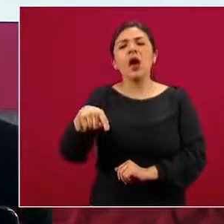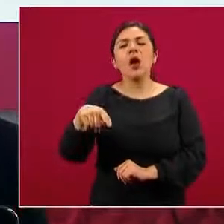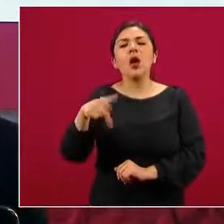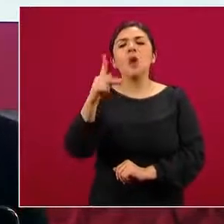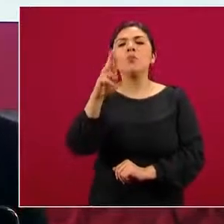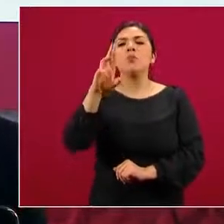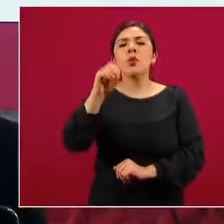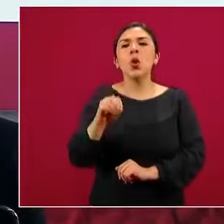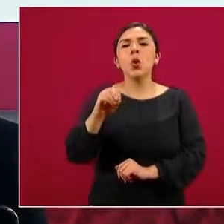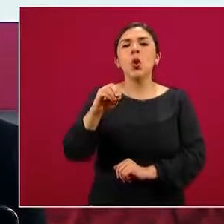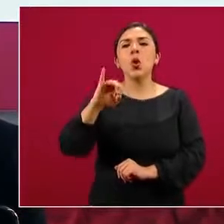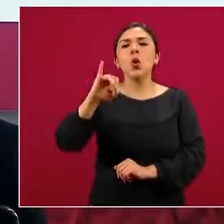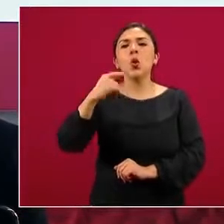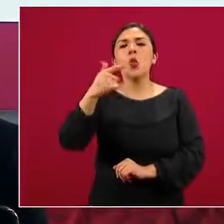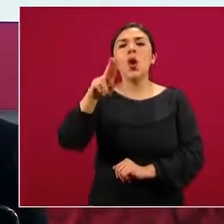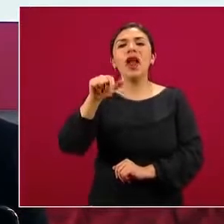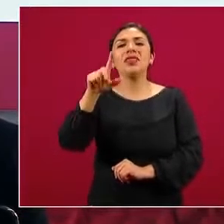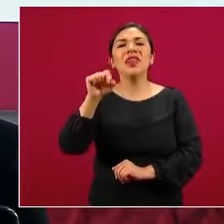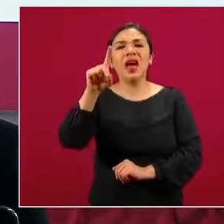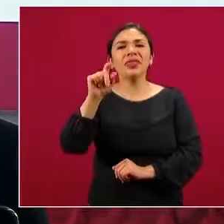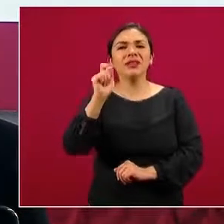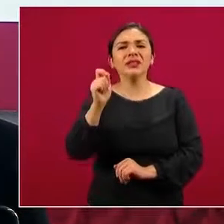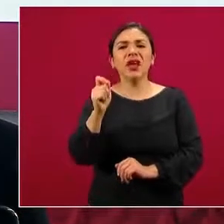Nacional de Igualdad entre Mujeres y Hombres